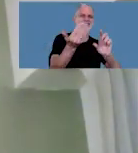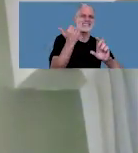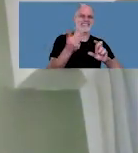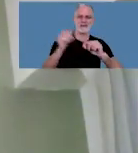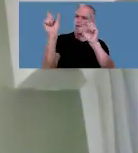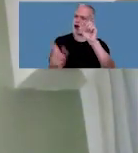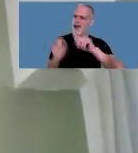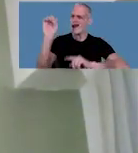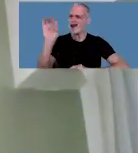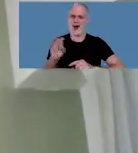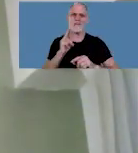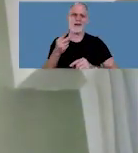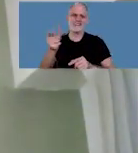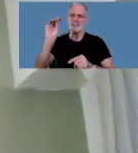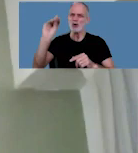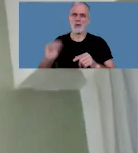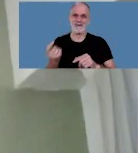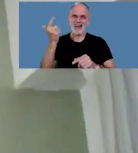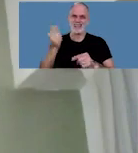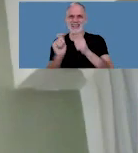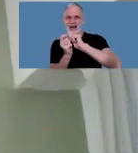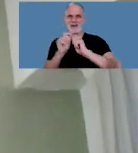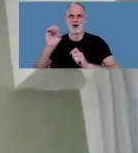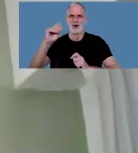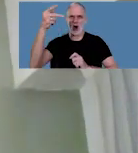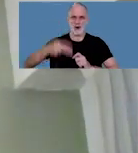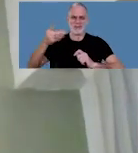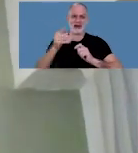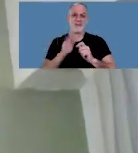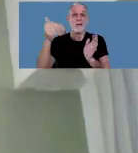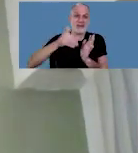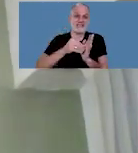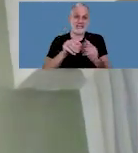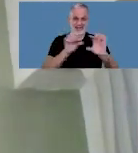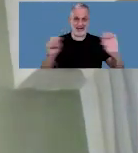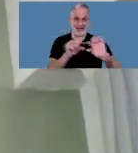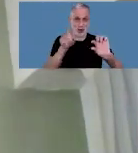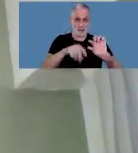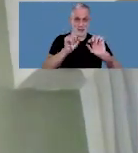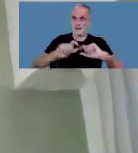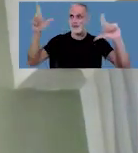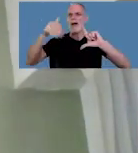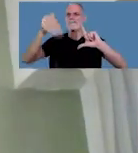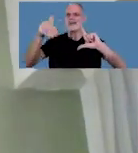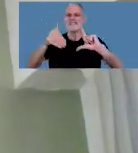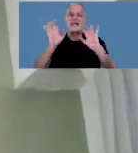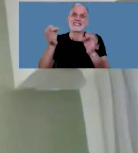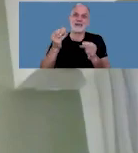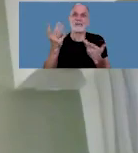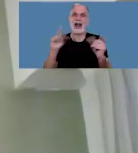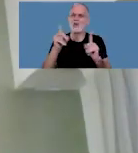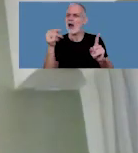link que solemos subir habitualmente para dar el presente, y también eso nos ayuda a identificarlos a aquellos que no hayan